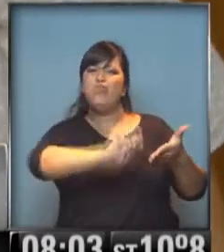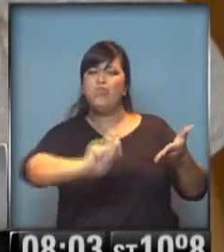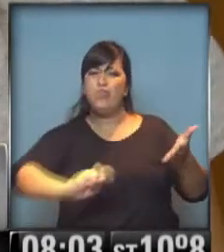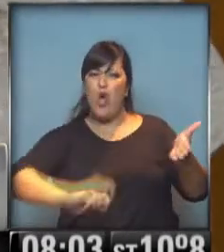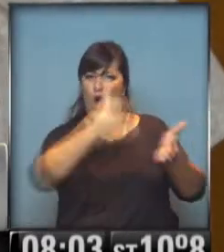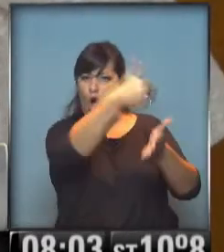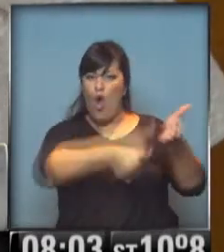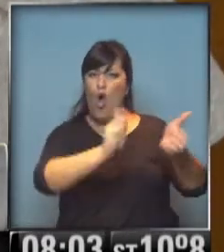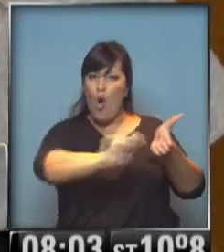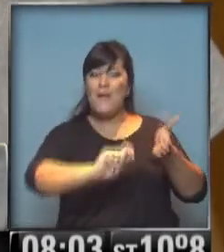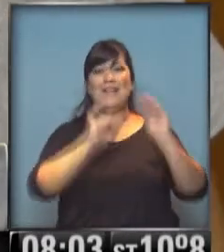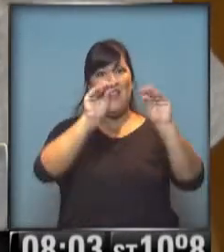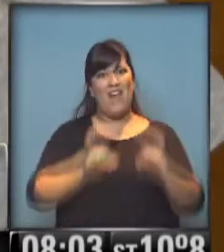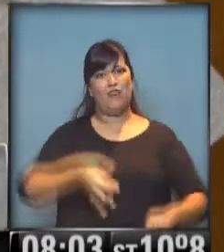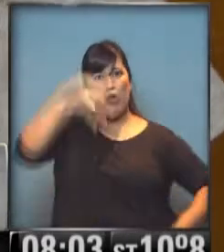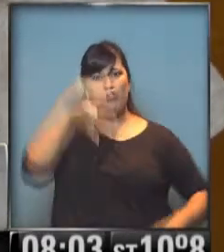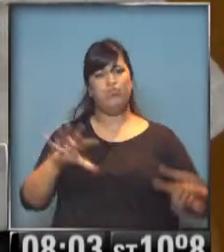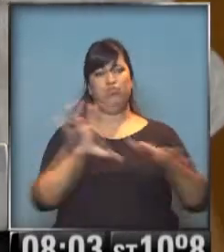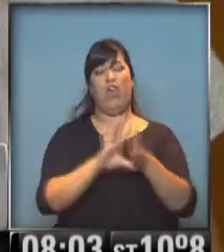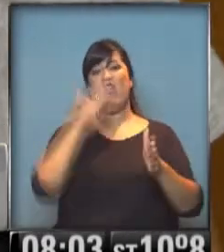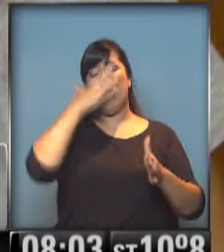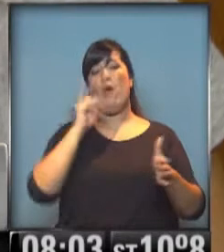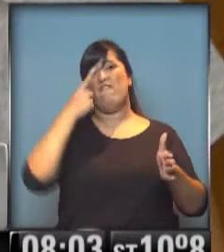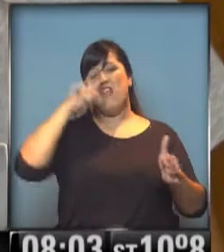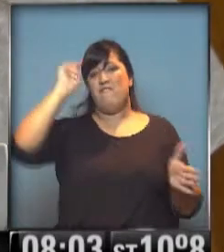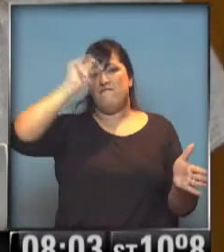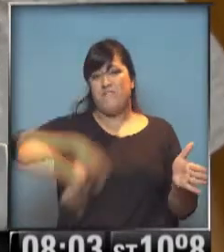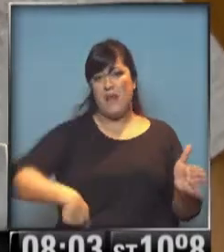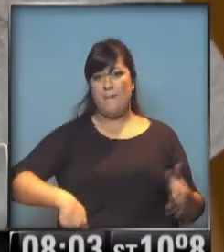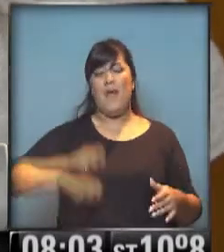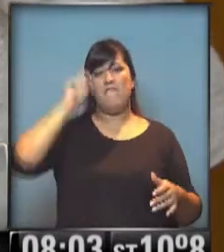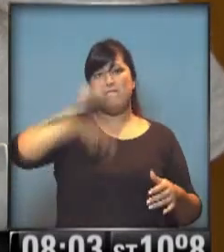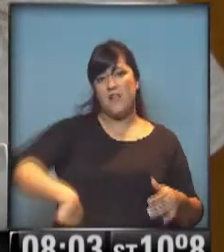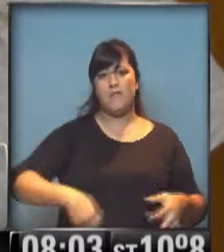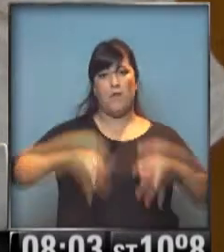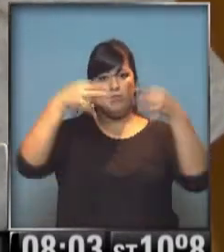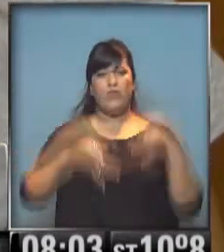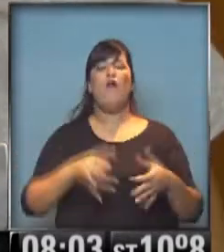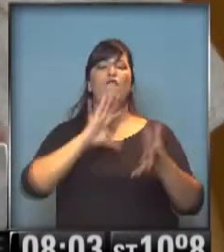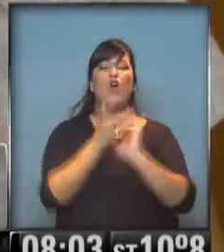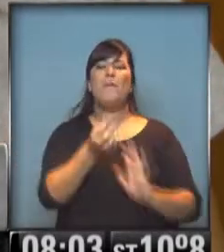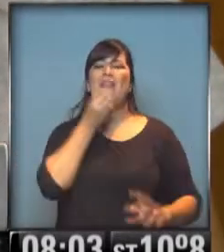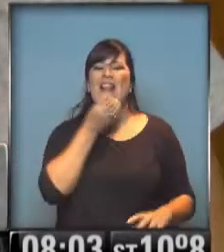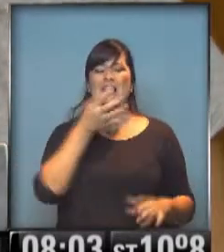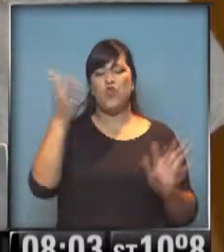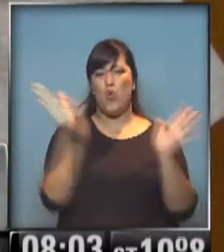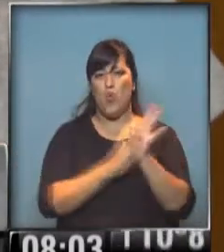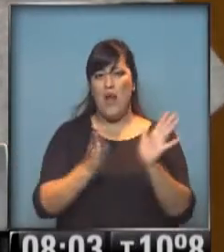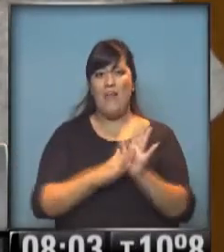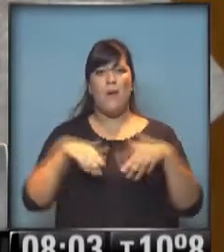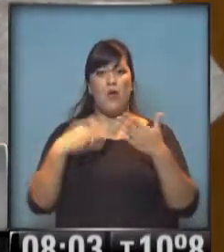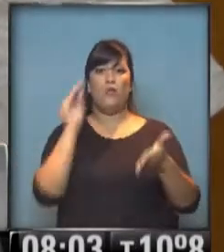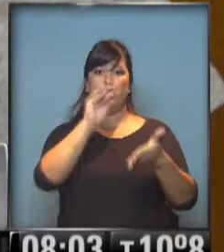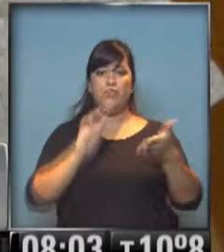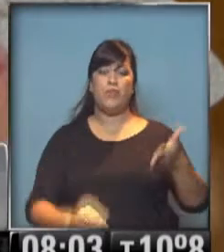con datos correctos y firmar ese formulario porque ese formulario reviste características de declaración jurada con lo cual la persona que lo completa no